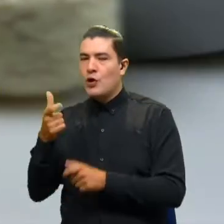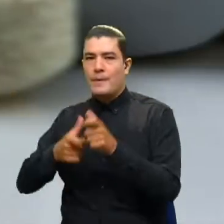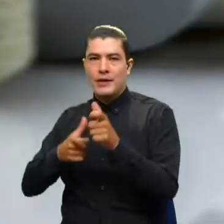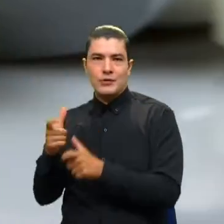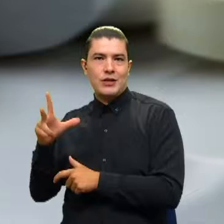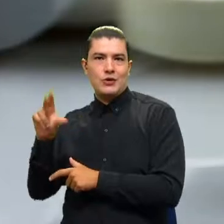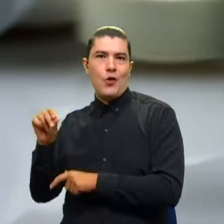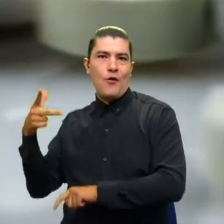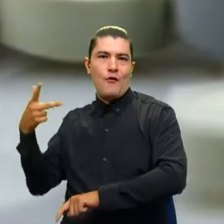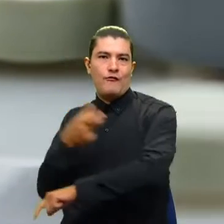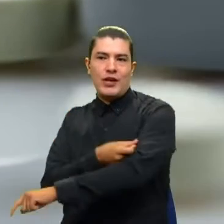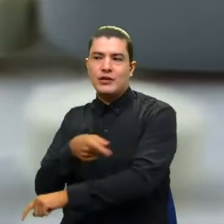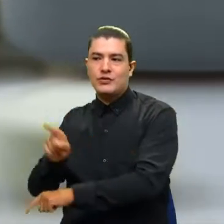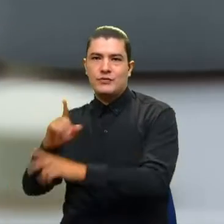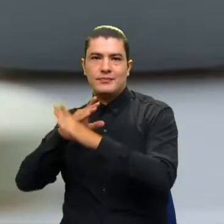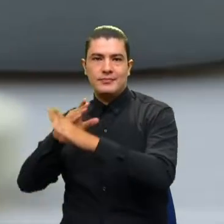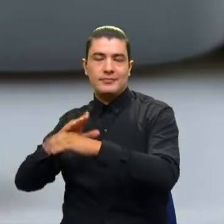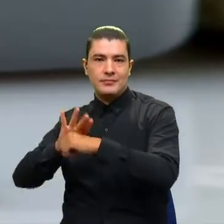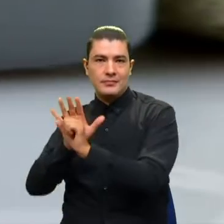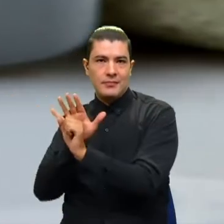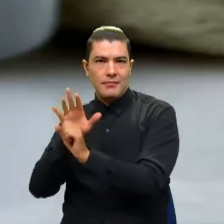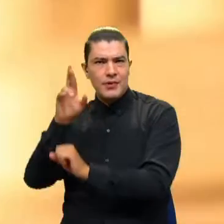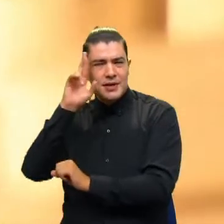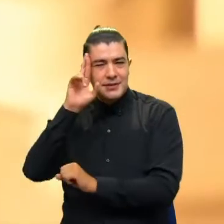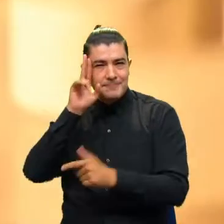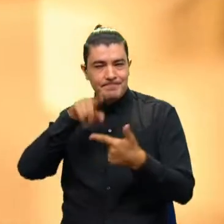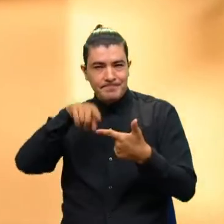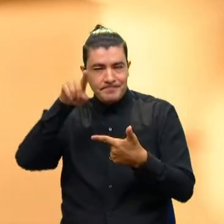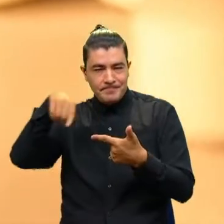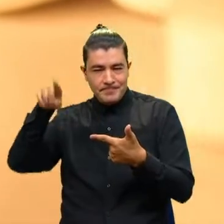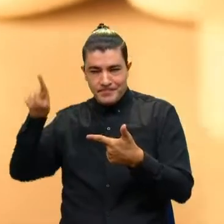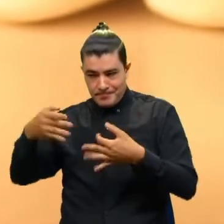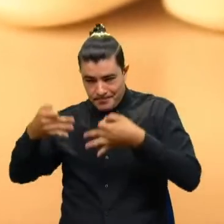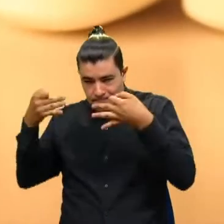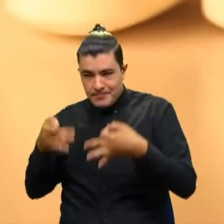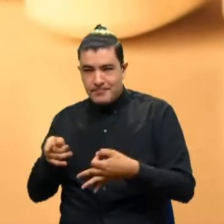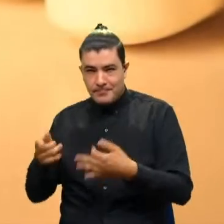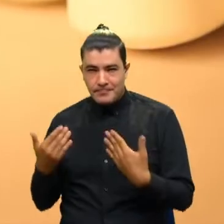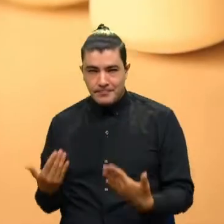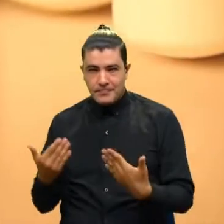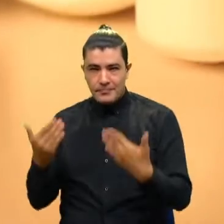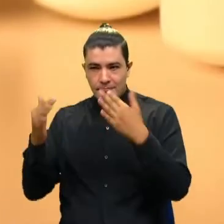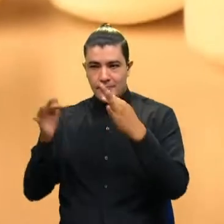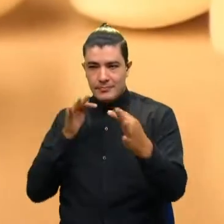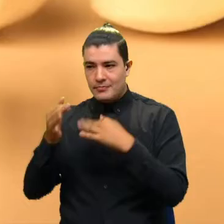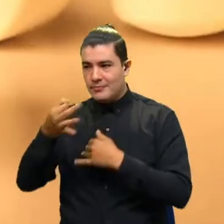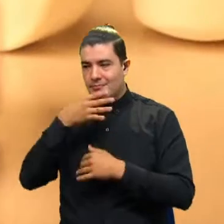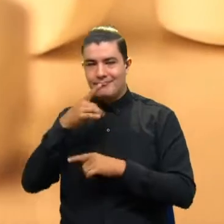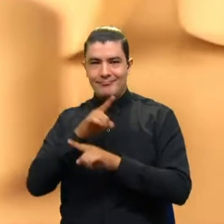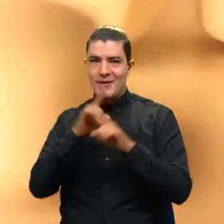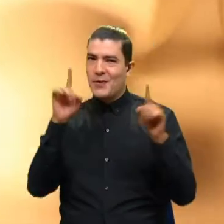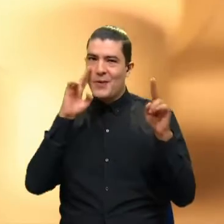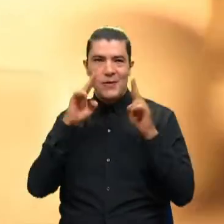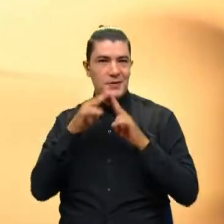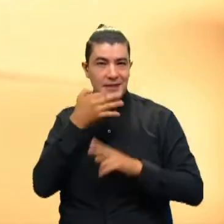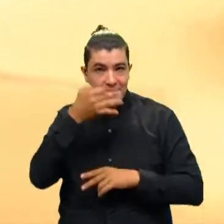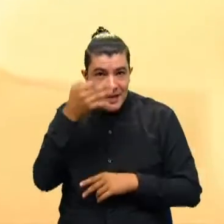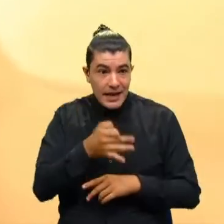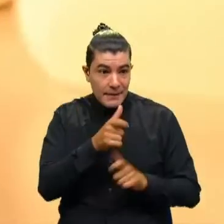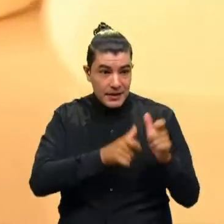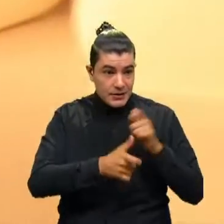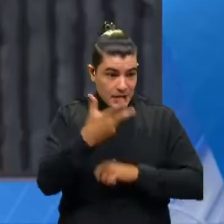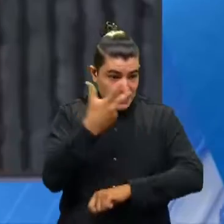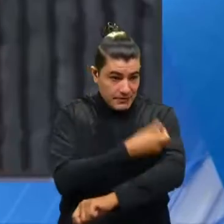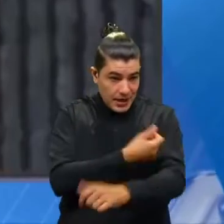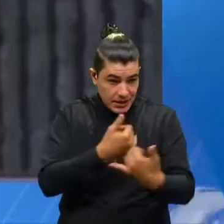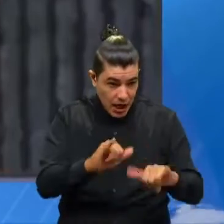vacunadas contra COVID-19. Esto reduce el espectro de la potencial efectividad del tratamiento, dado que se desconoce el efecto real en personas